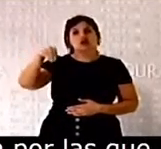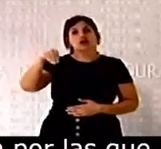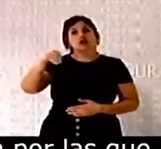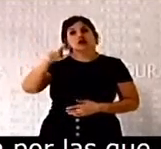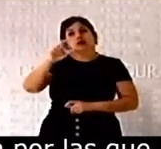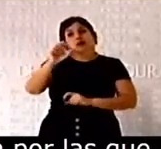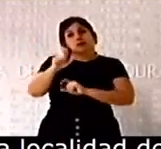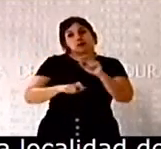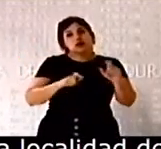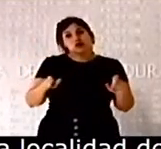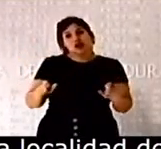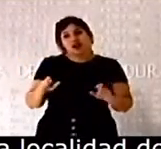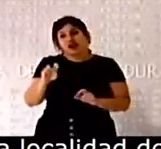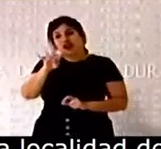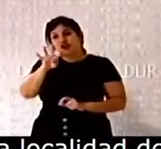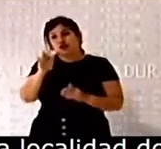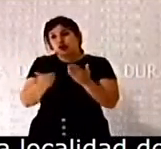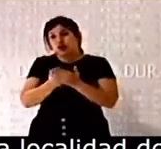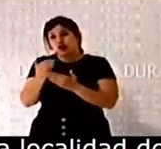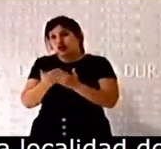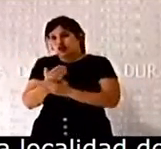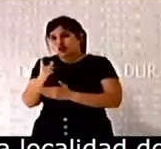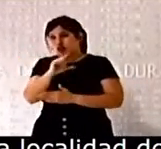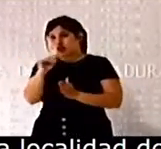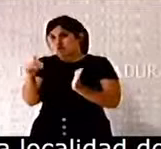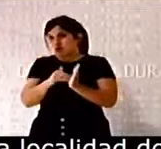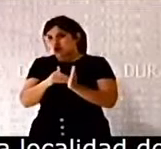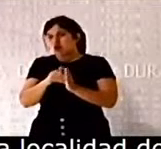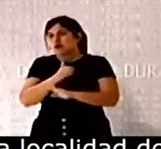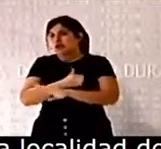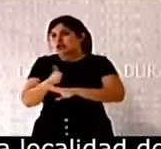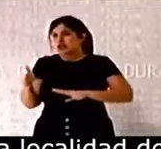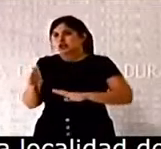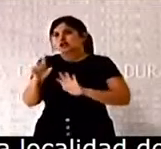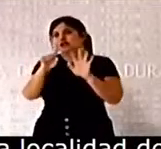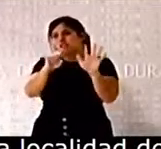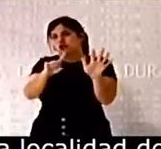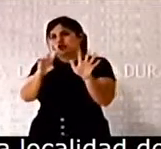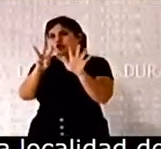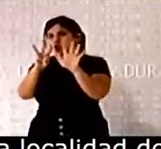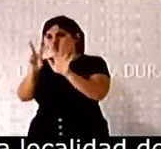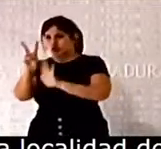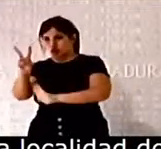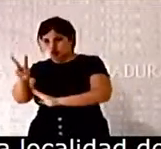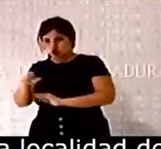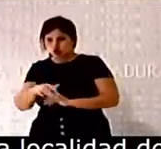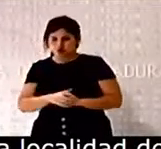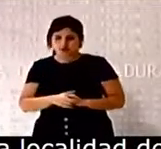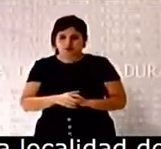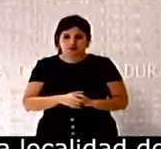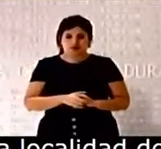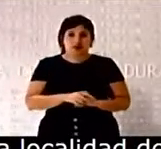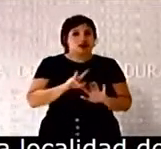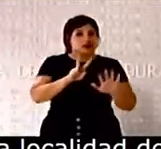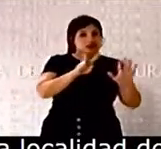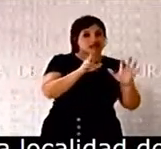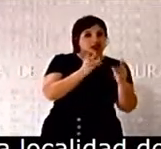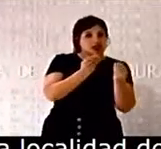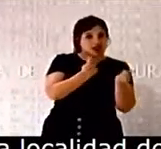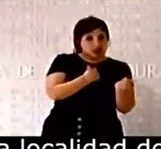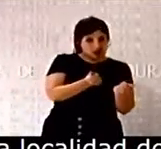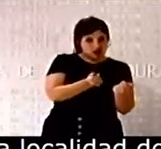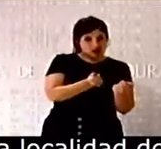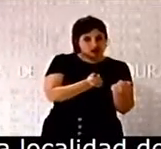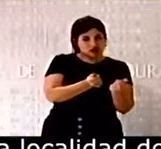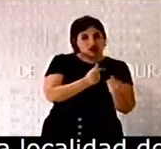incidencia a los 14 días de 682 casos por 100.000 habitantes y a los 7 días